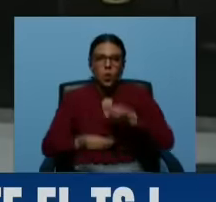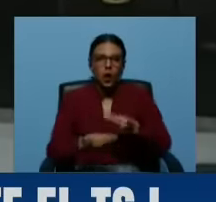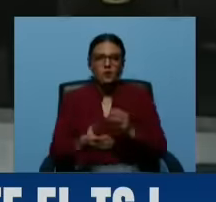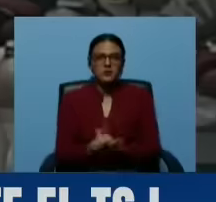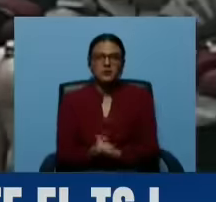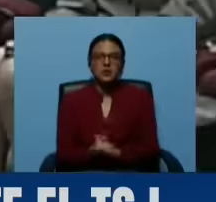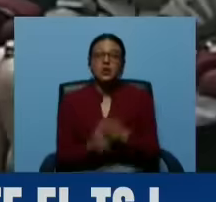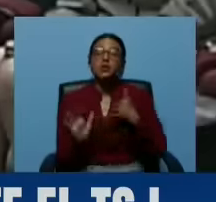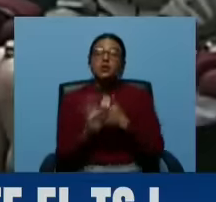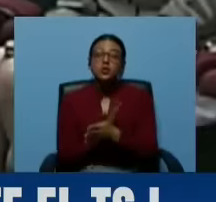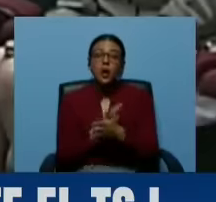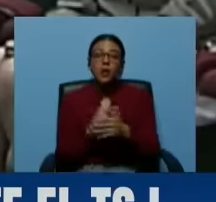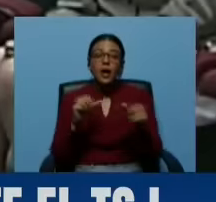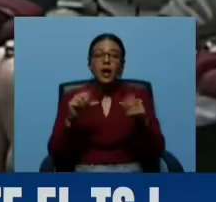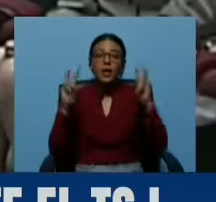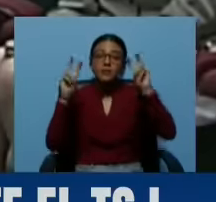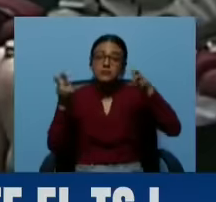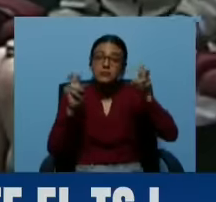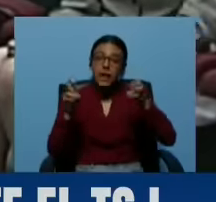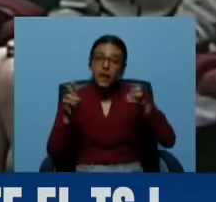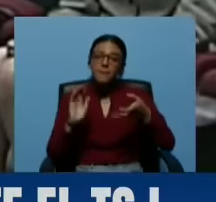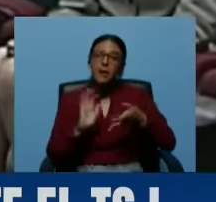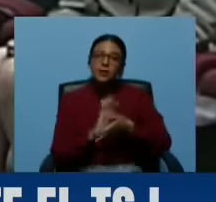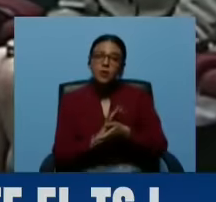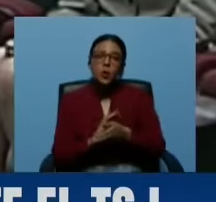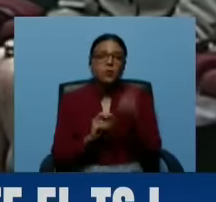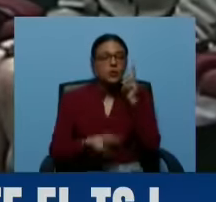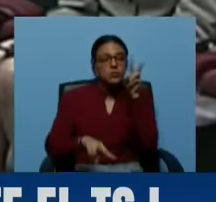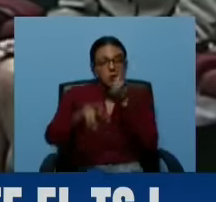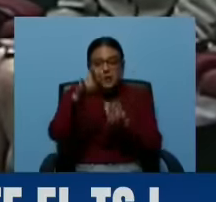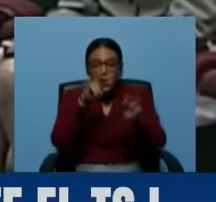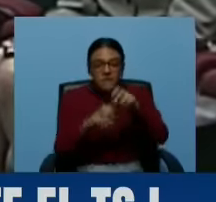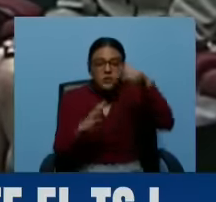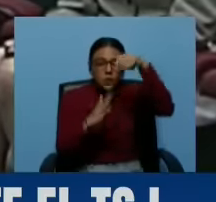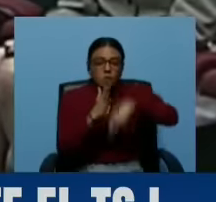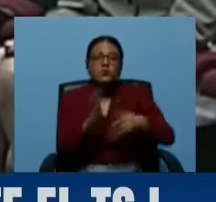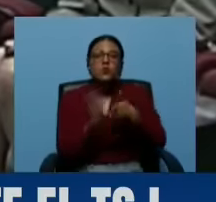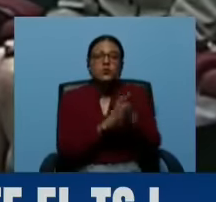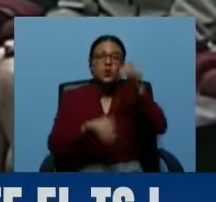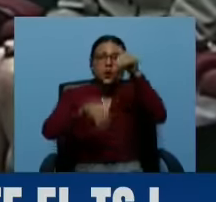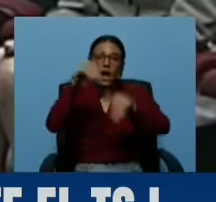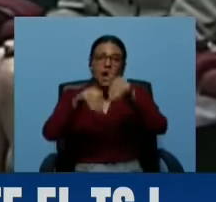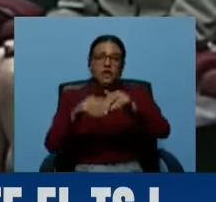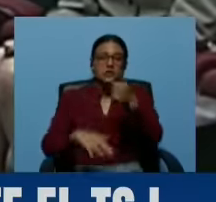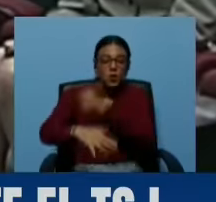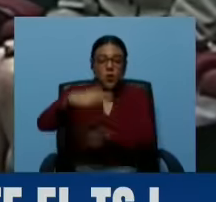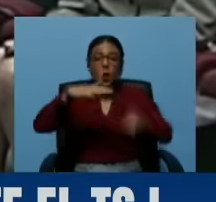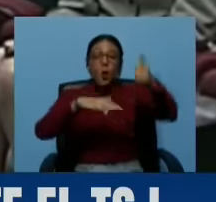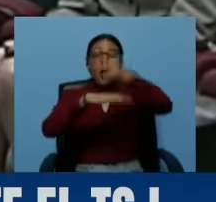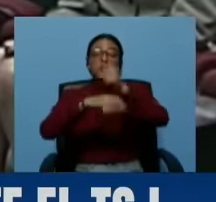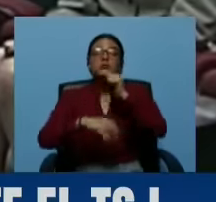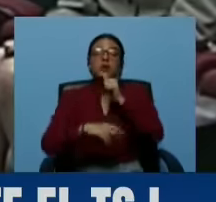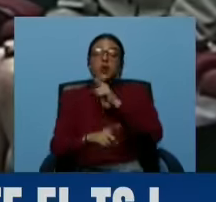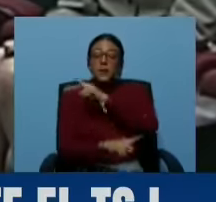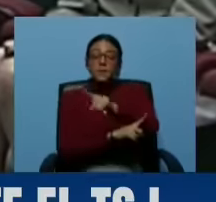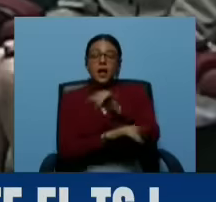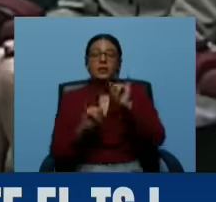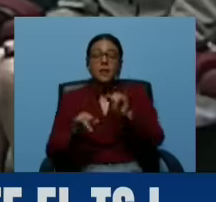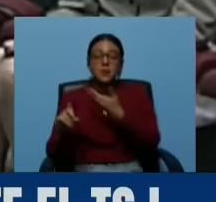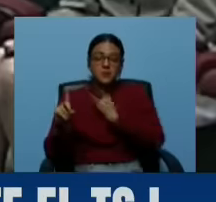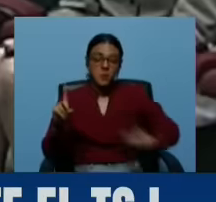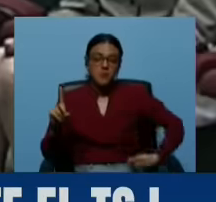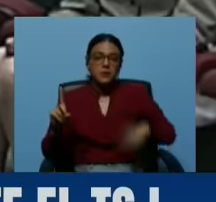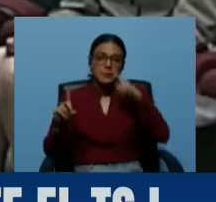lo que ha sido este recurso contencioso electoral interpuesto por la máxima autoridad de nuestro país, el presidente de la